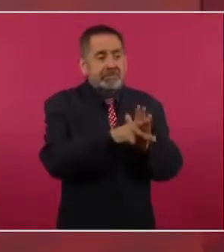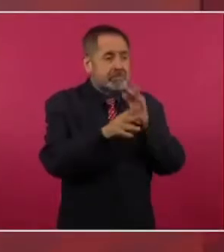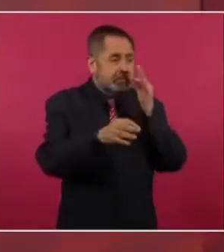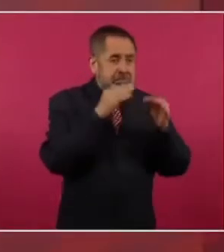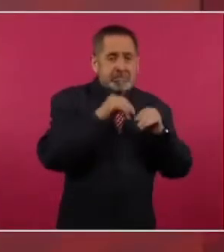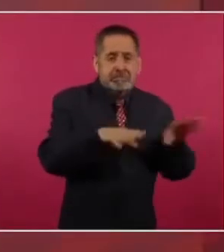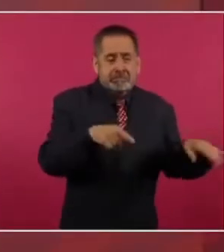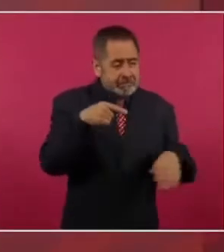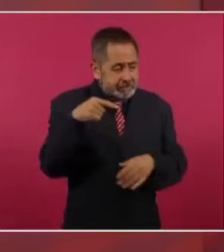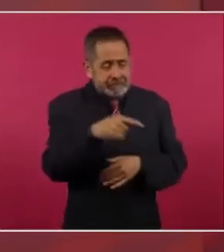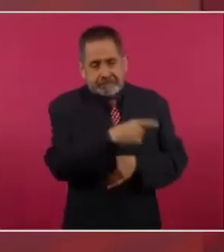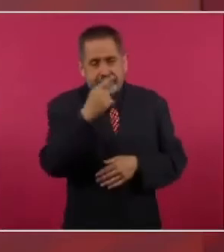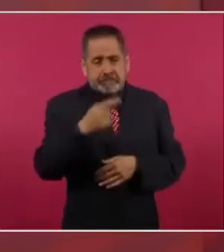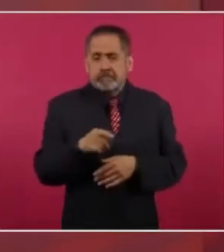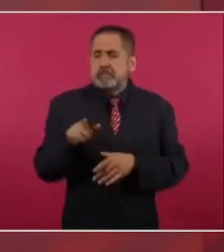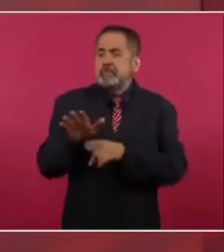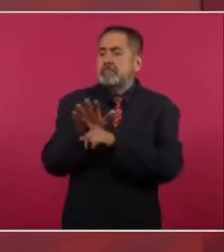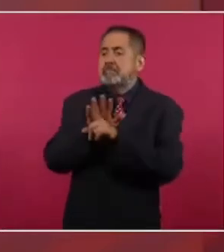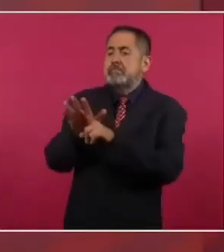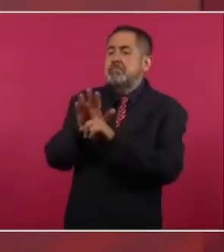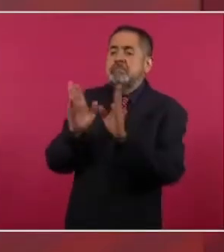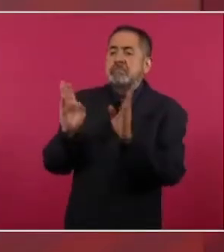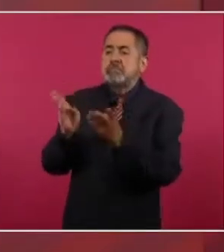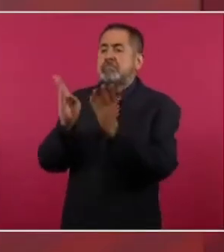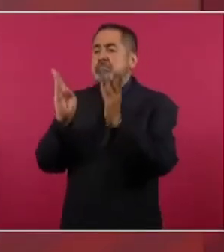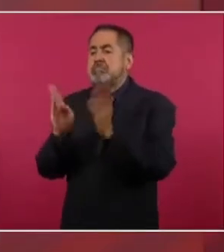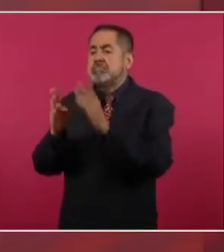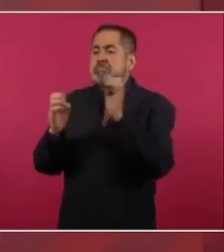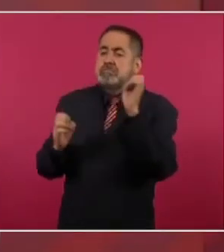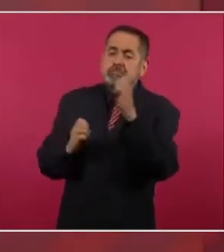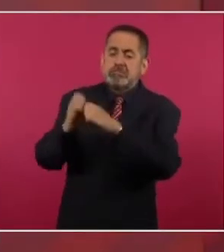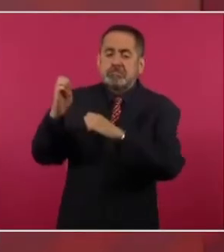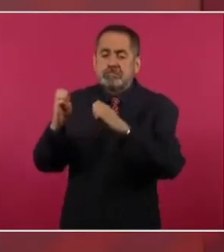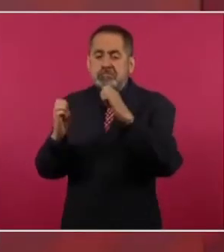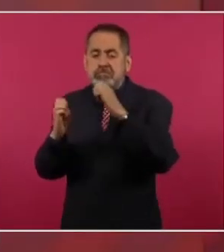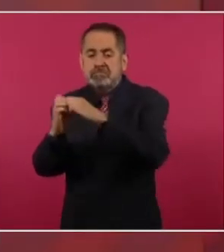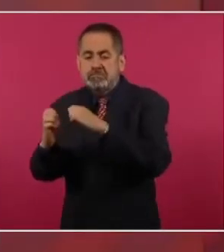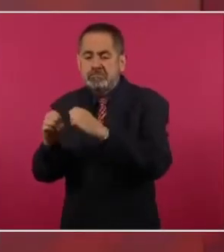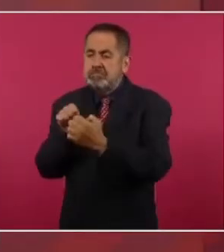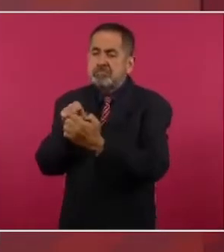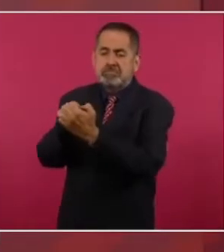al pueblo, para engañar a la gente.